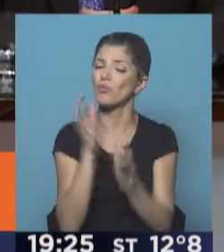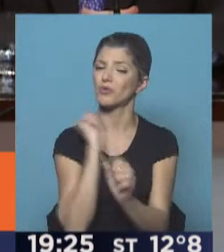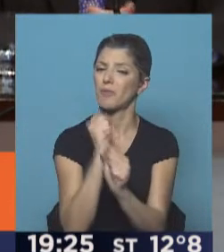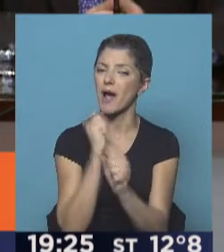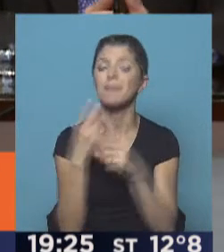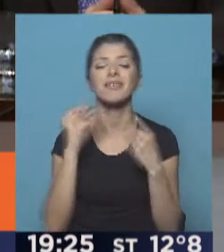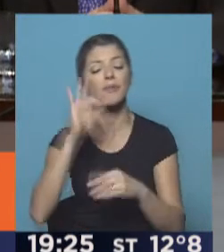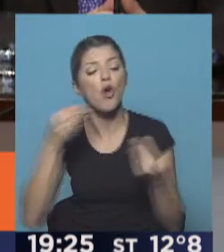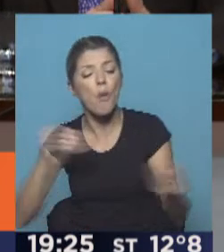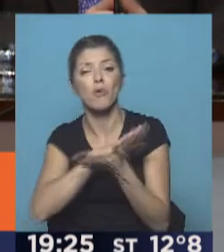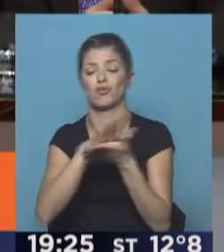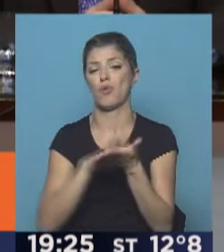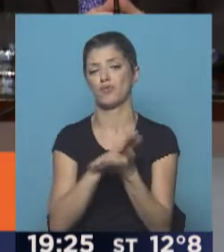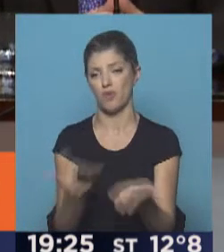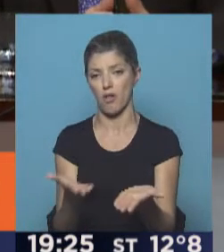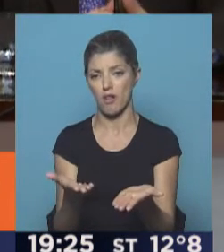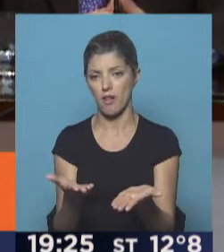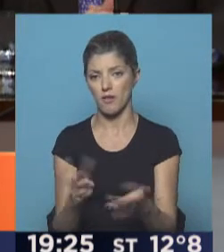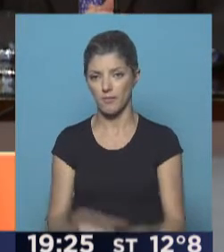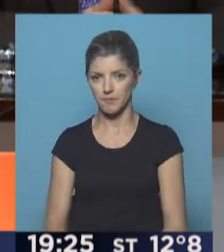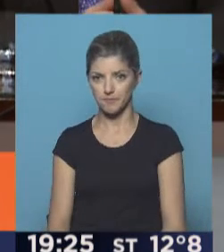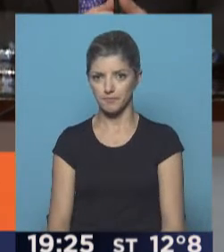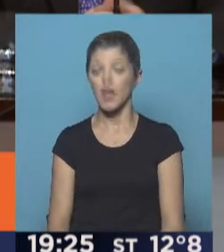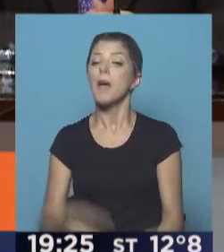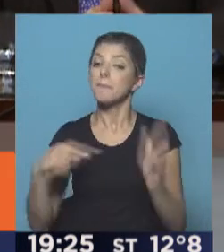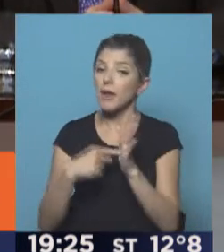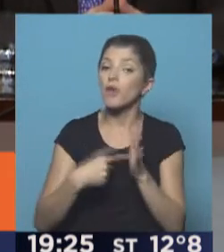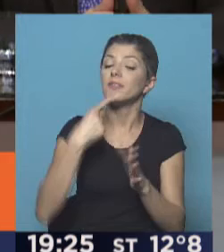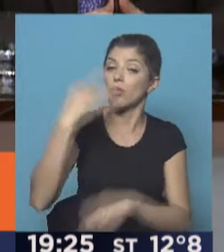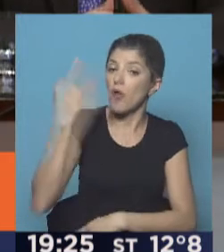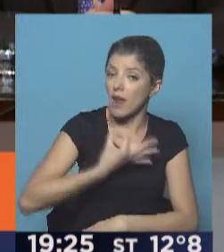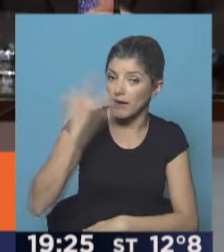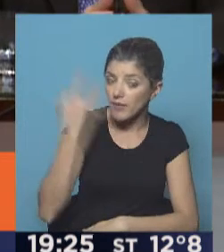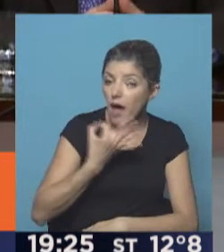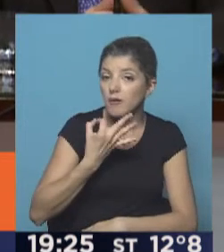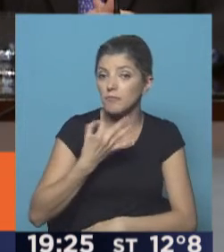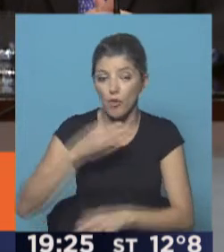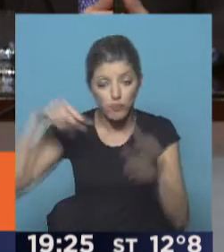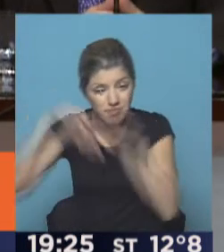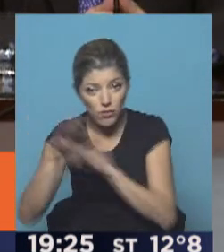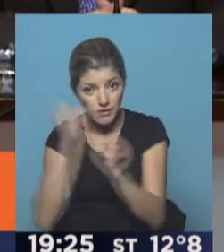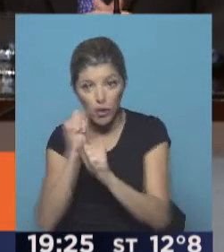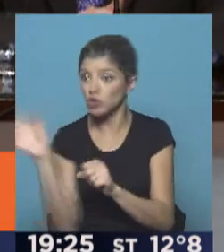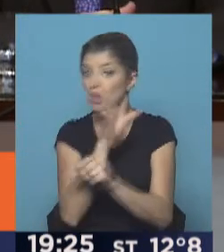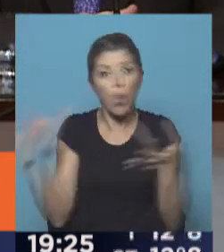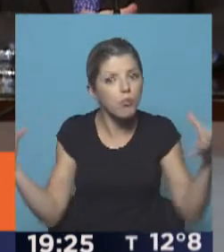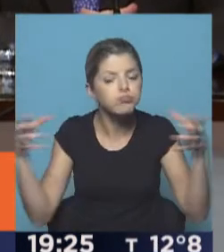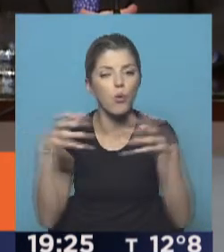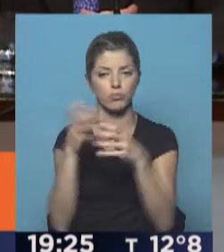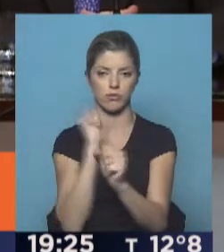situación. Pero a partir de la comprensión, de la honestidad y el profesionalismo de un equipo que juntos estamos tratando de